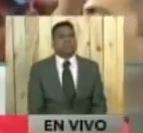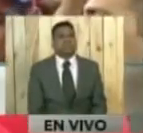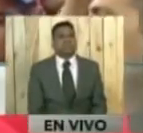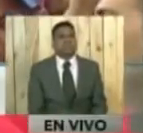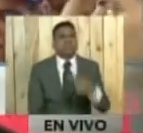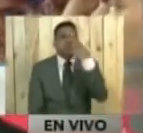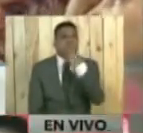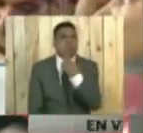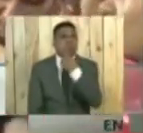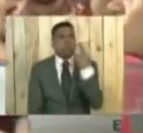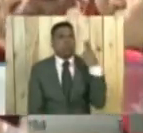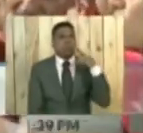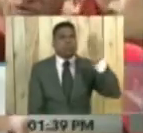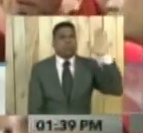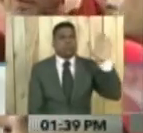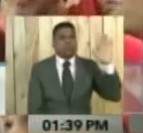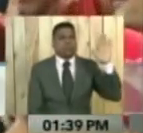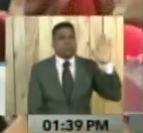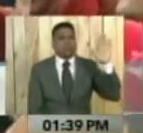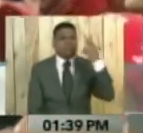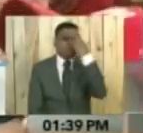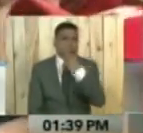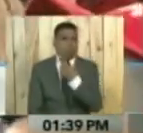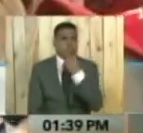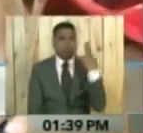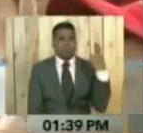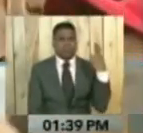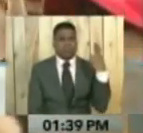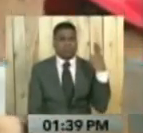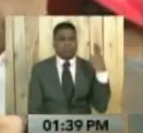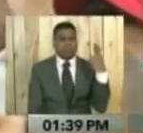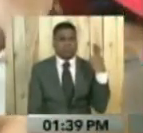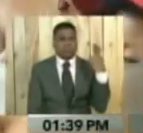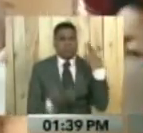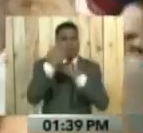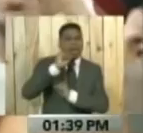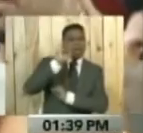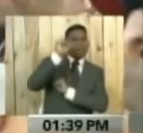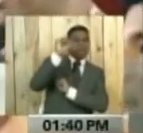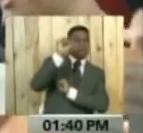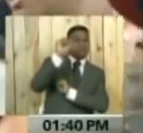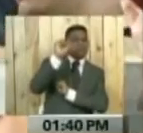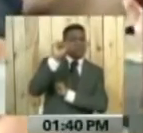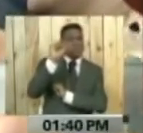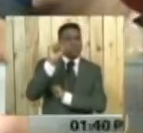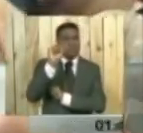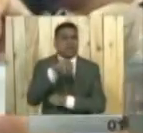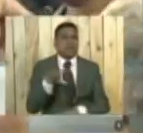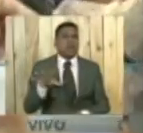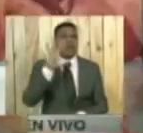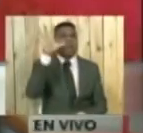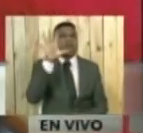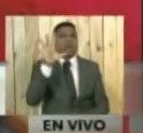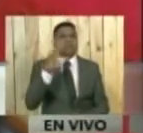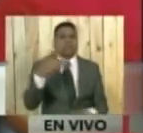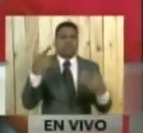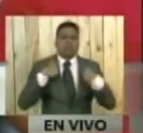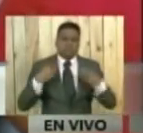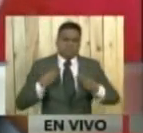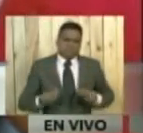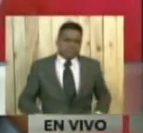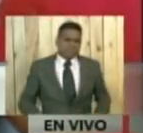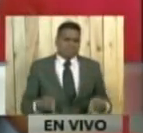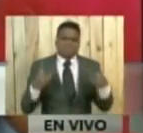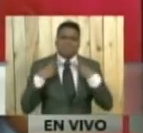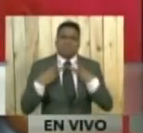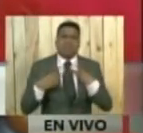Juro y me comprometo a defender la patria con mi vida